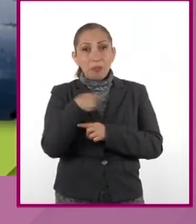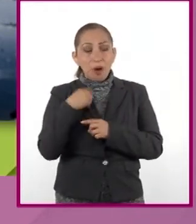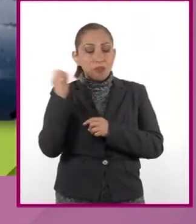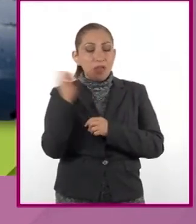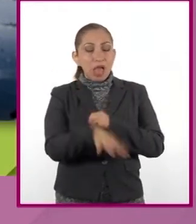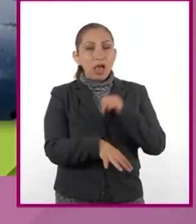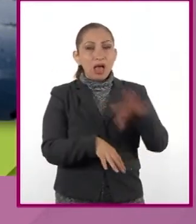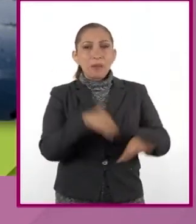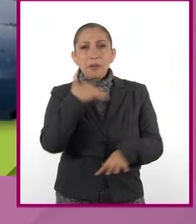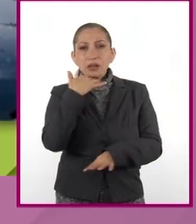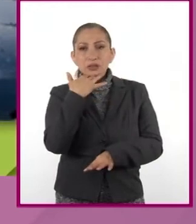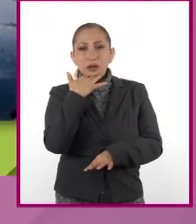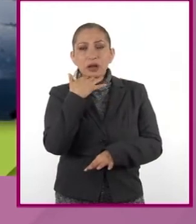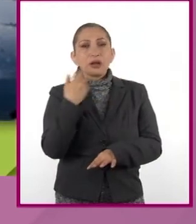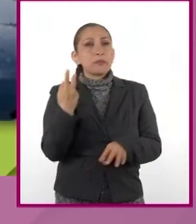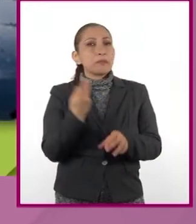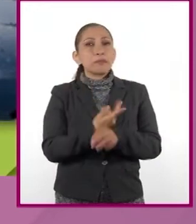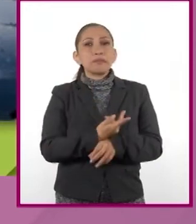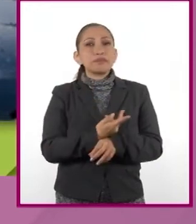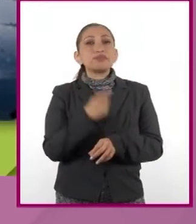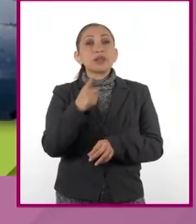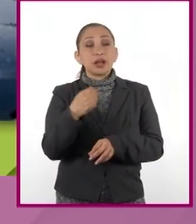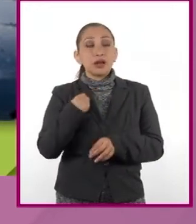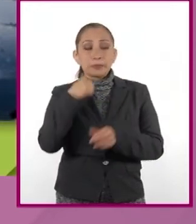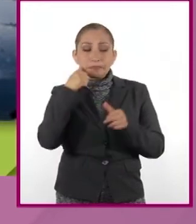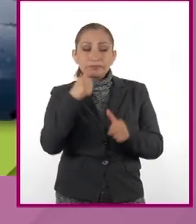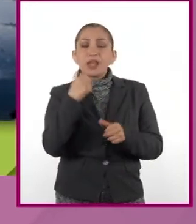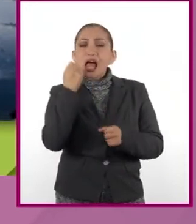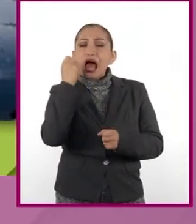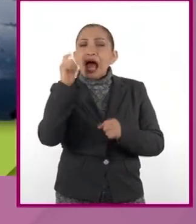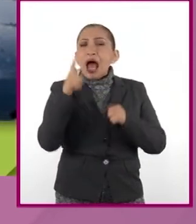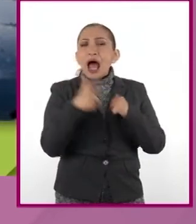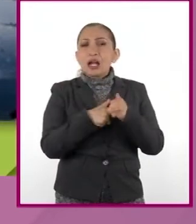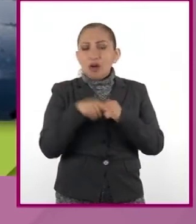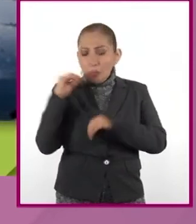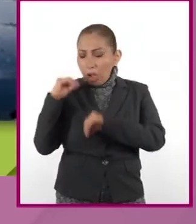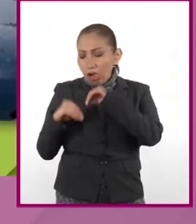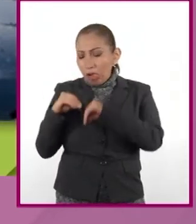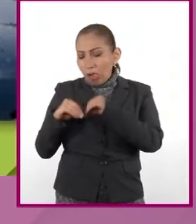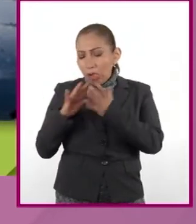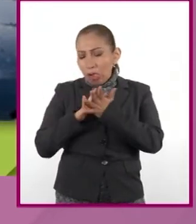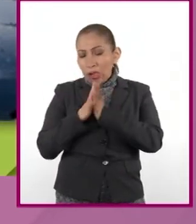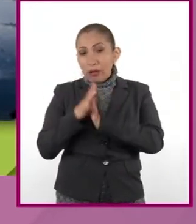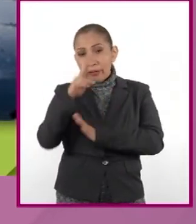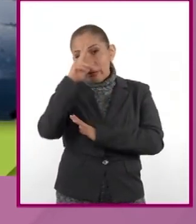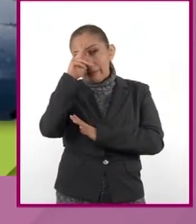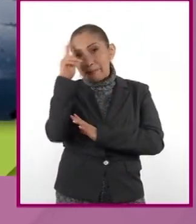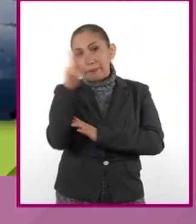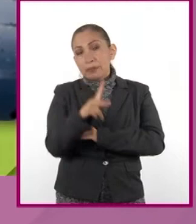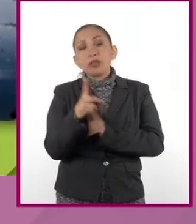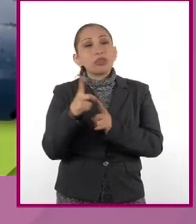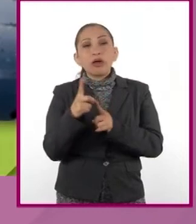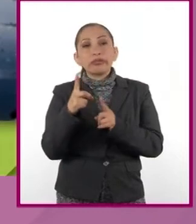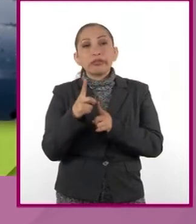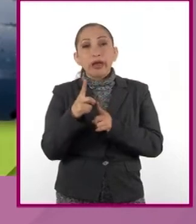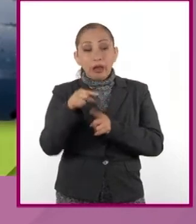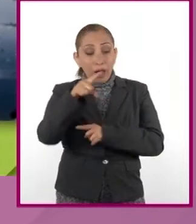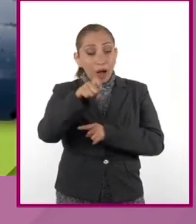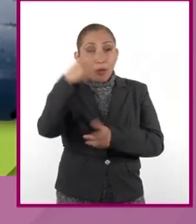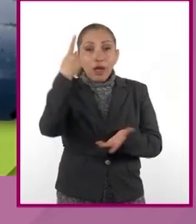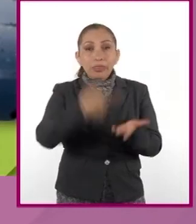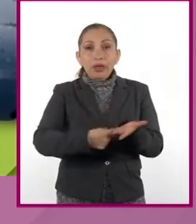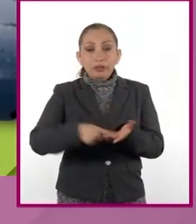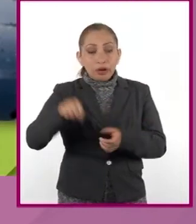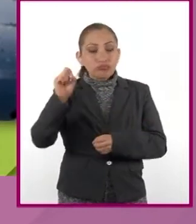residuos, que en el mejor de los casos les damos algún tipo de manejo y en el peor terminan en los cuerpos de